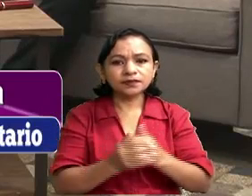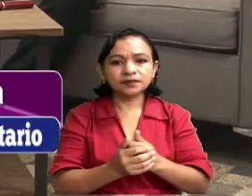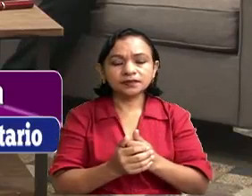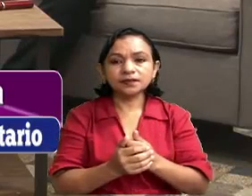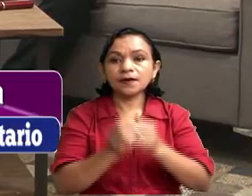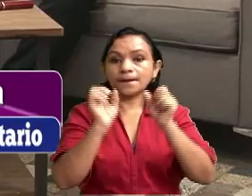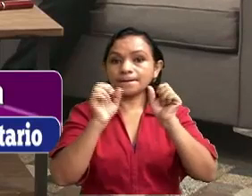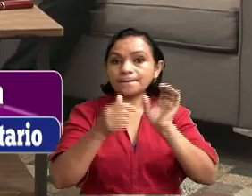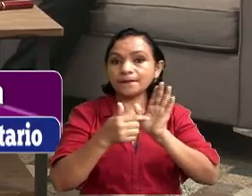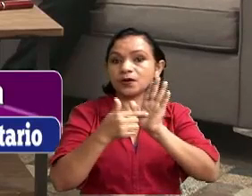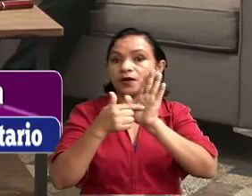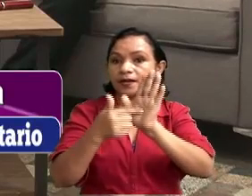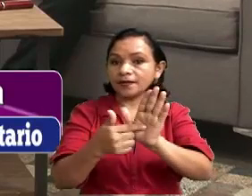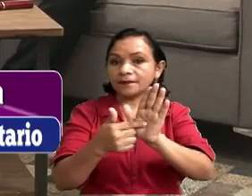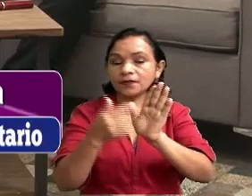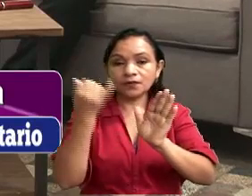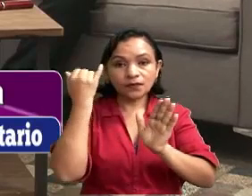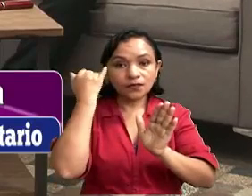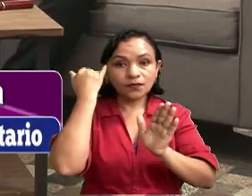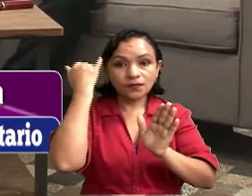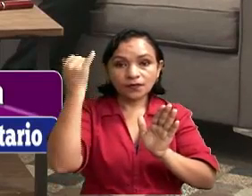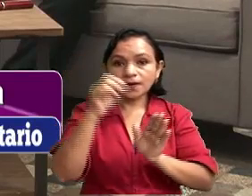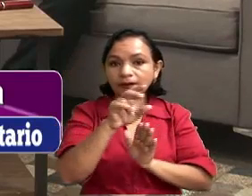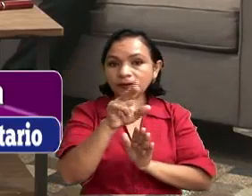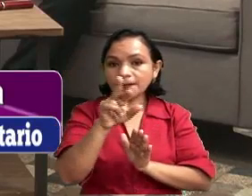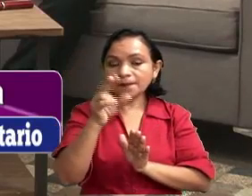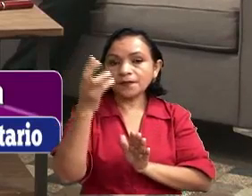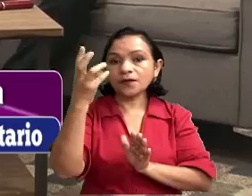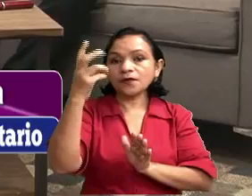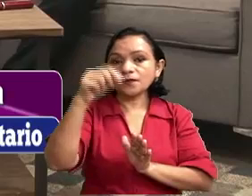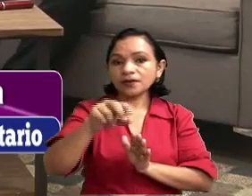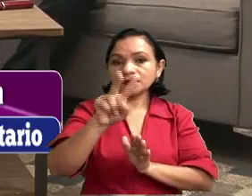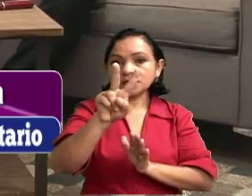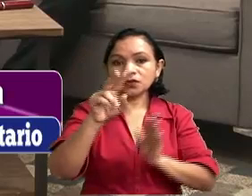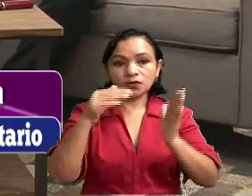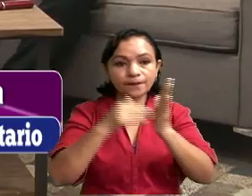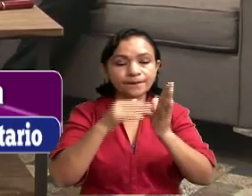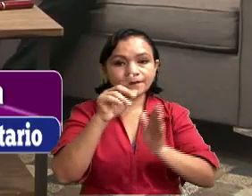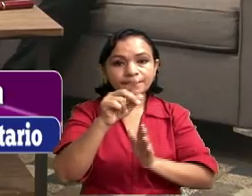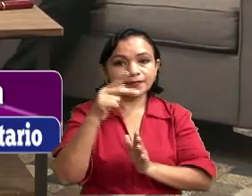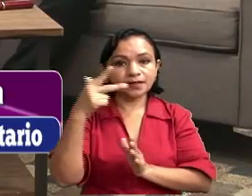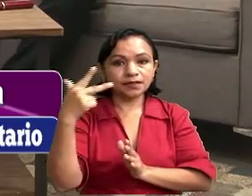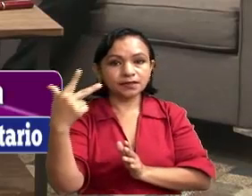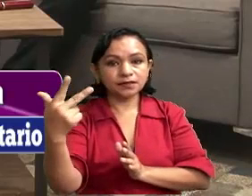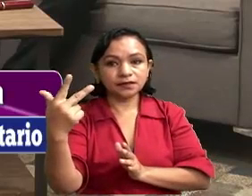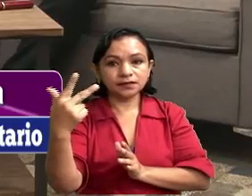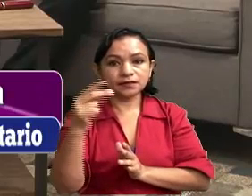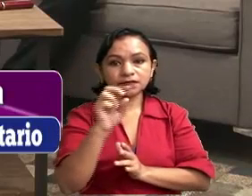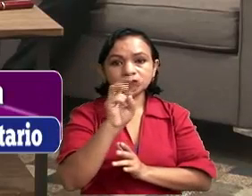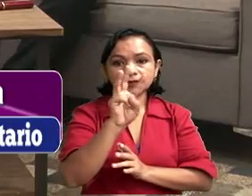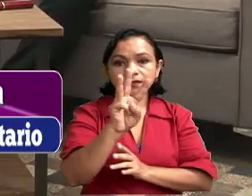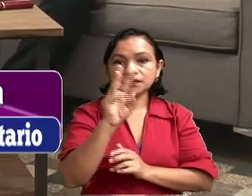por ejemplo, para que te des una idea, en la misma fecha, en el 2018, estos ingresos fiscales eran de